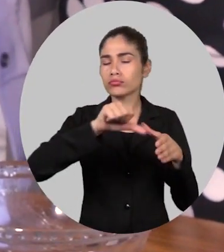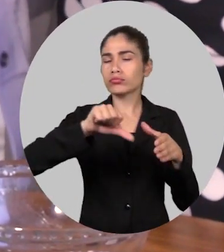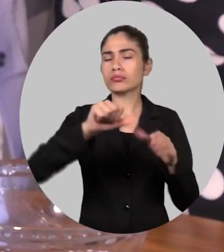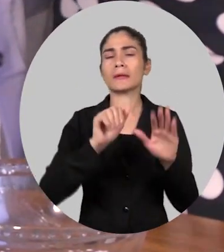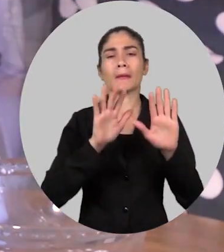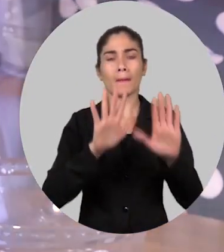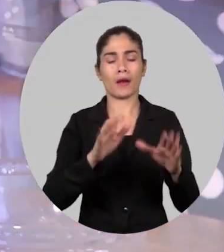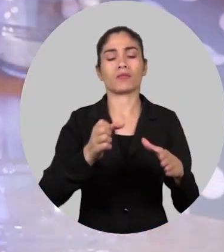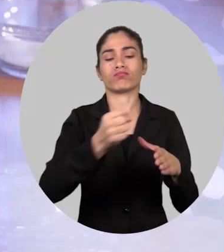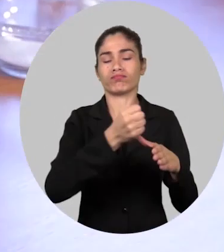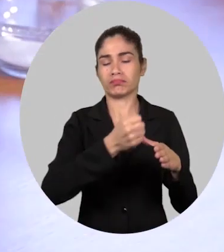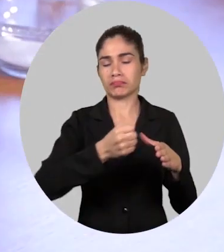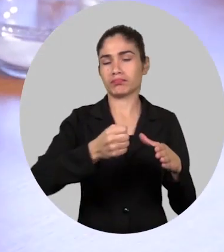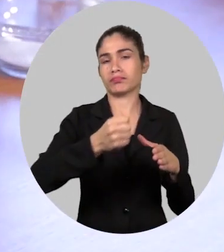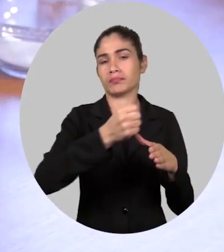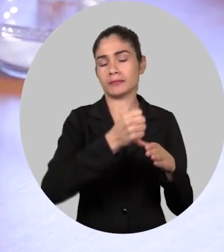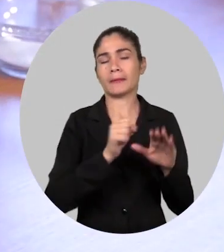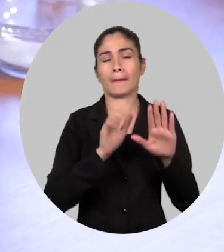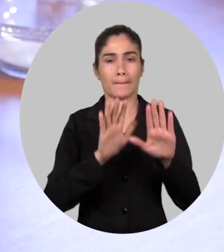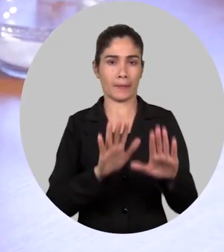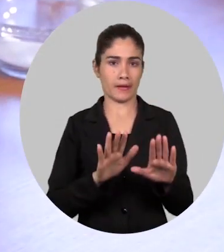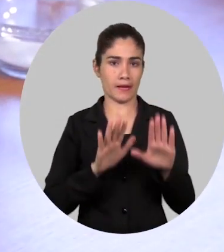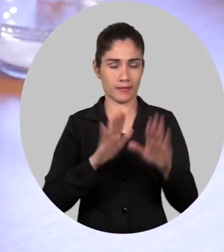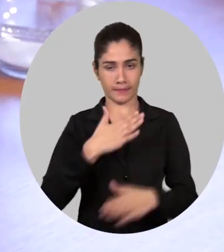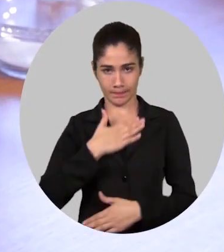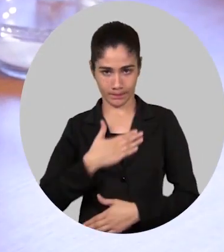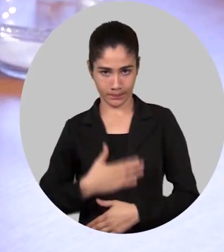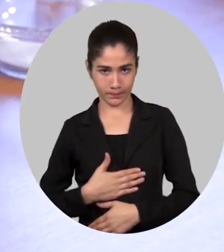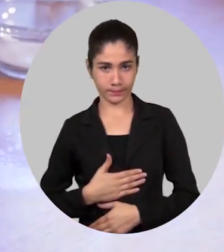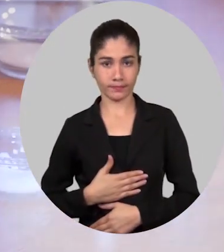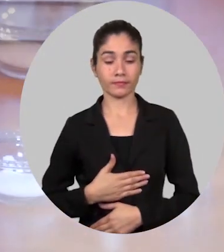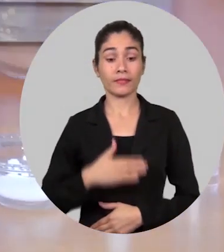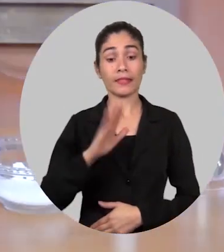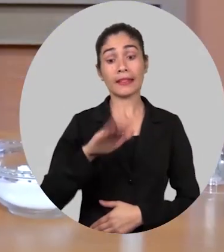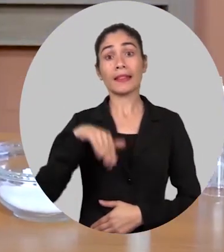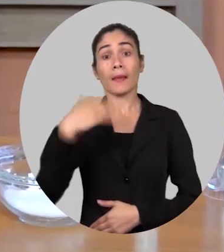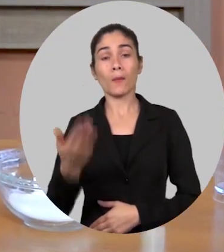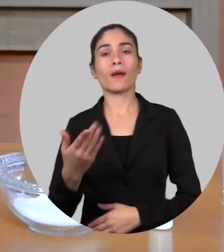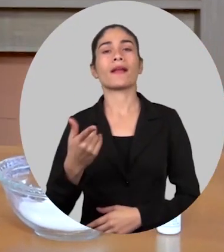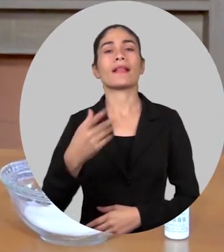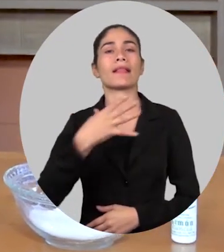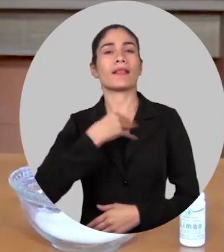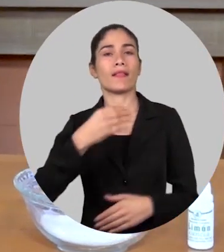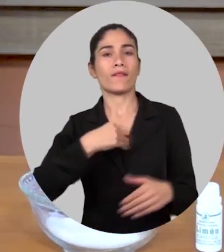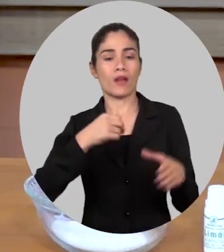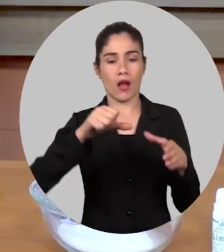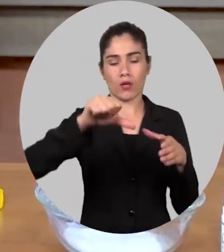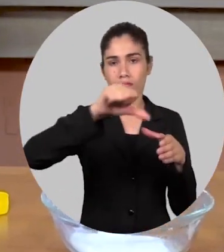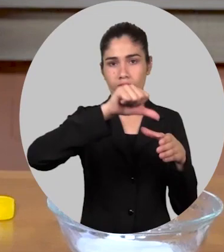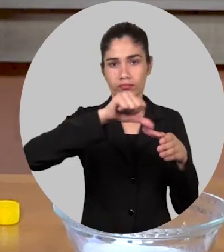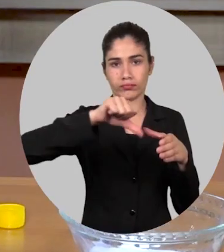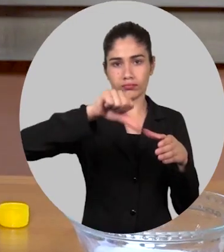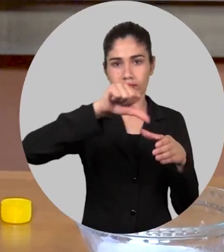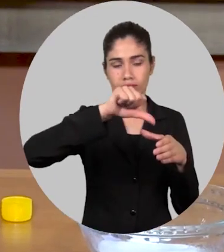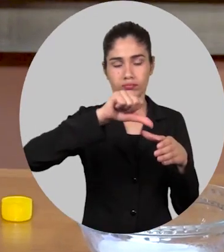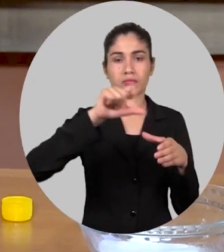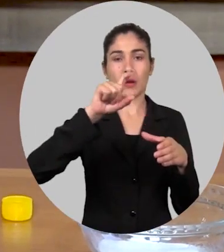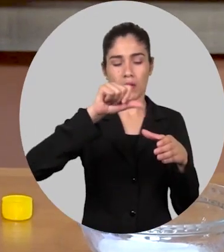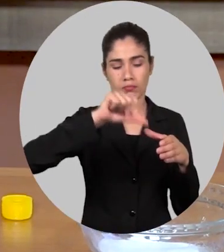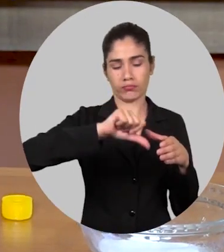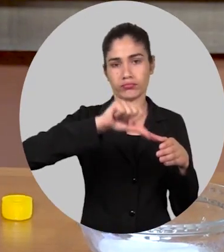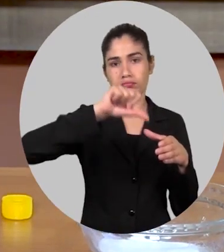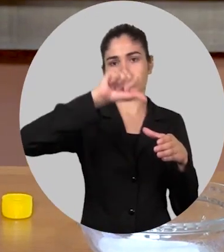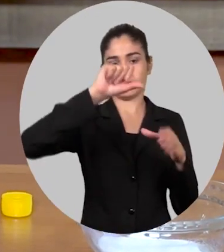levantar mucha espuma, sería ir revolviendo despacio nada más. Y le vamos a agregar el otro producto, que sería